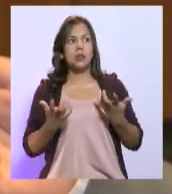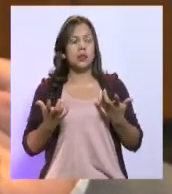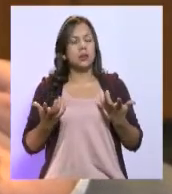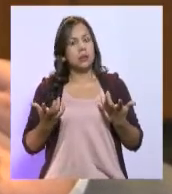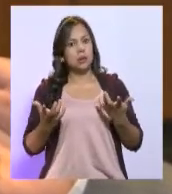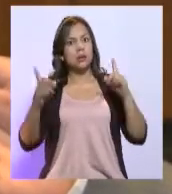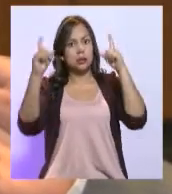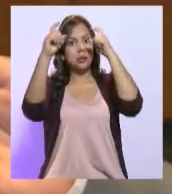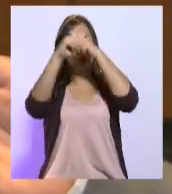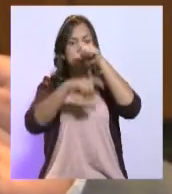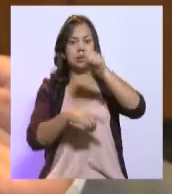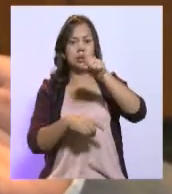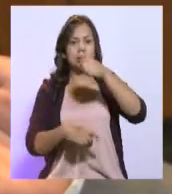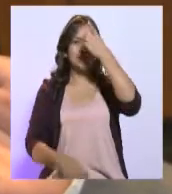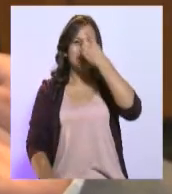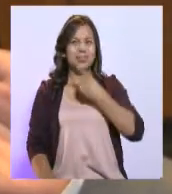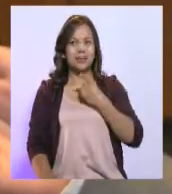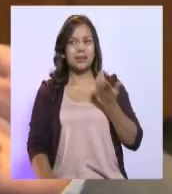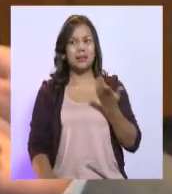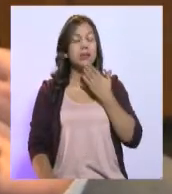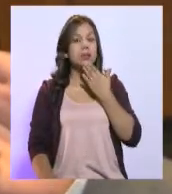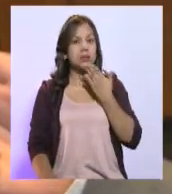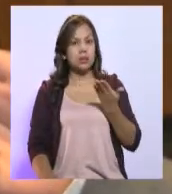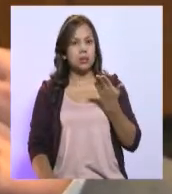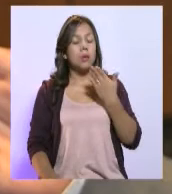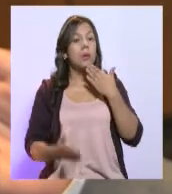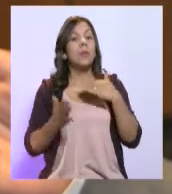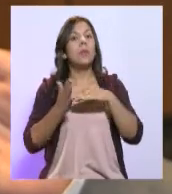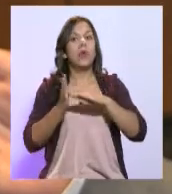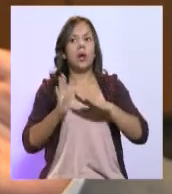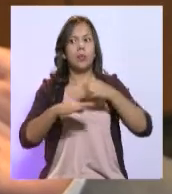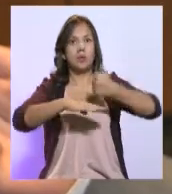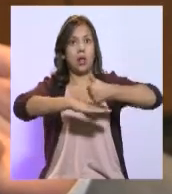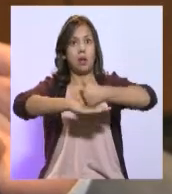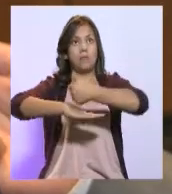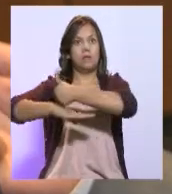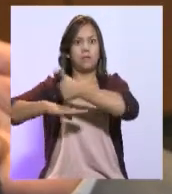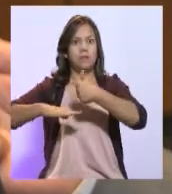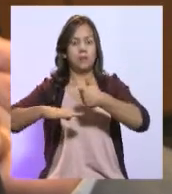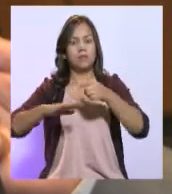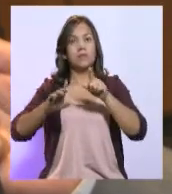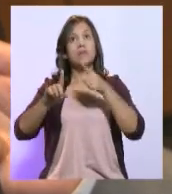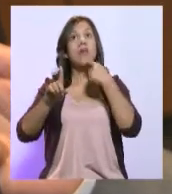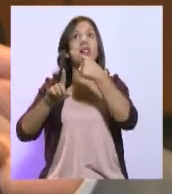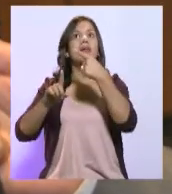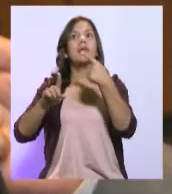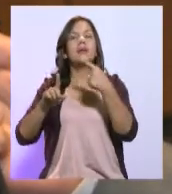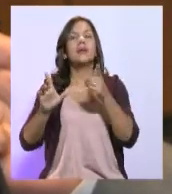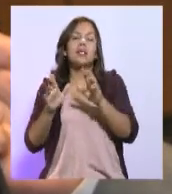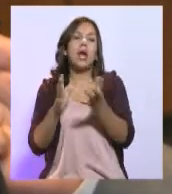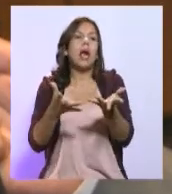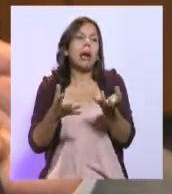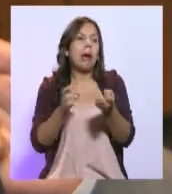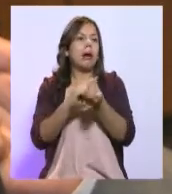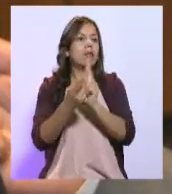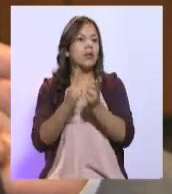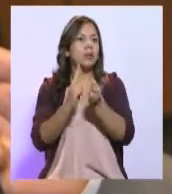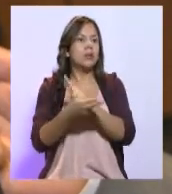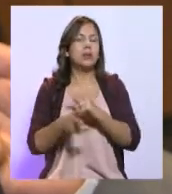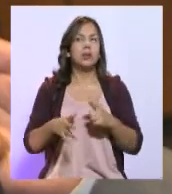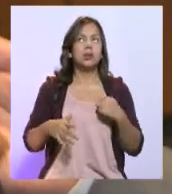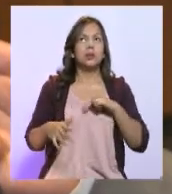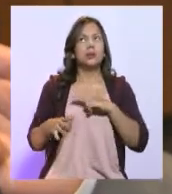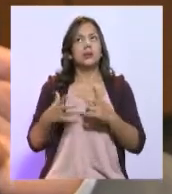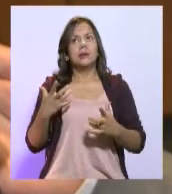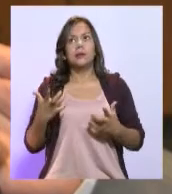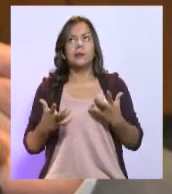a decisiones que se han ido tomando en muchas veces por las autoridades justificadas en base a aparentes reformas en las mismas